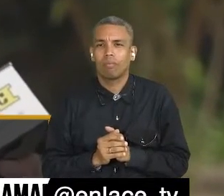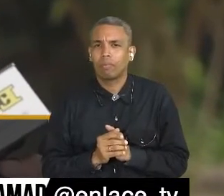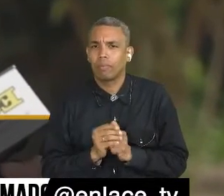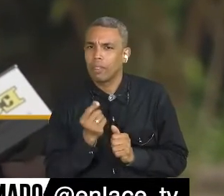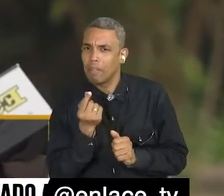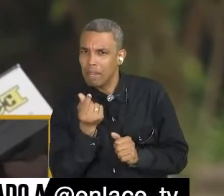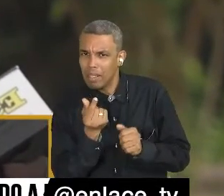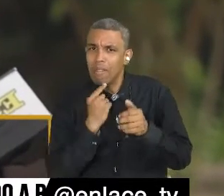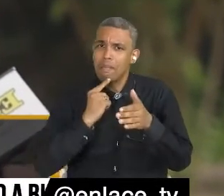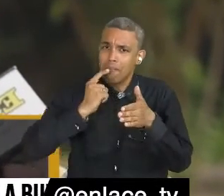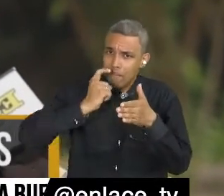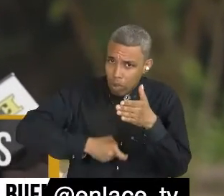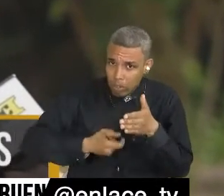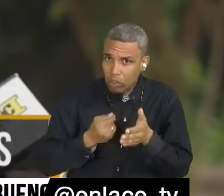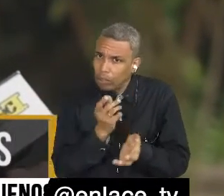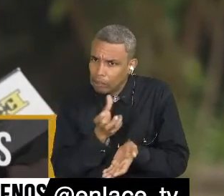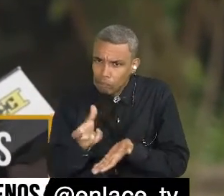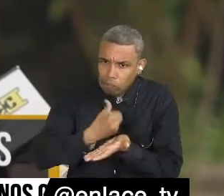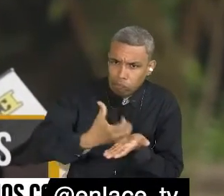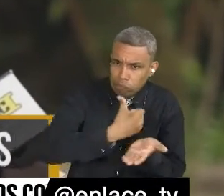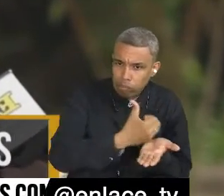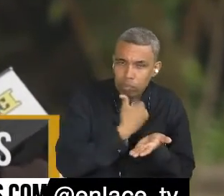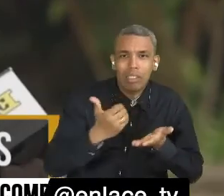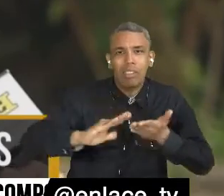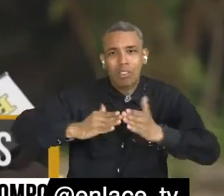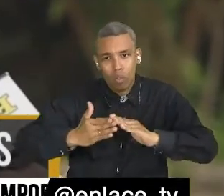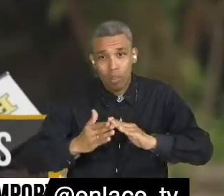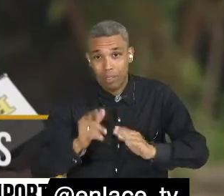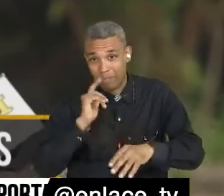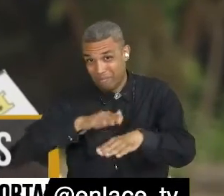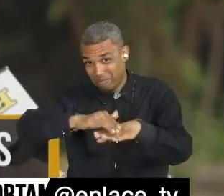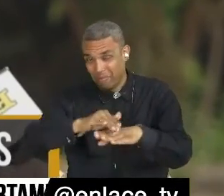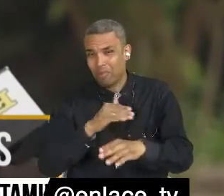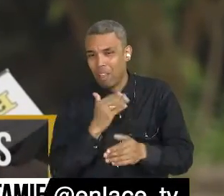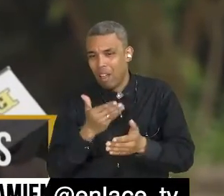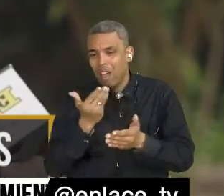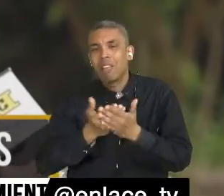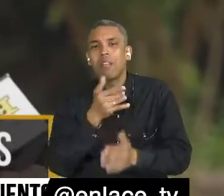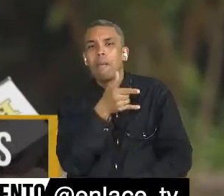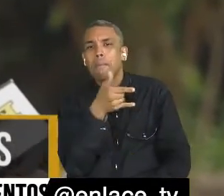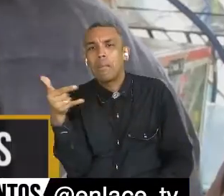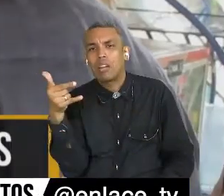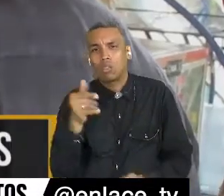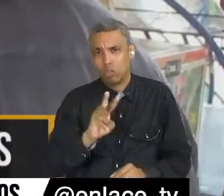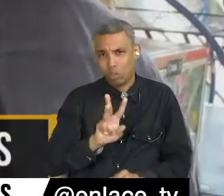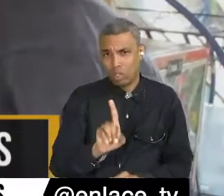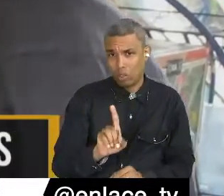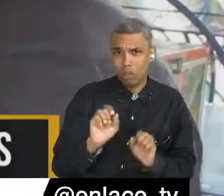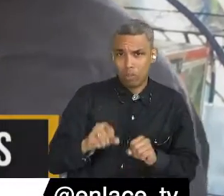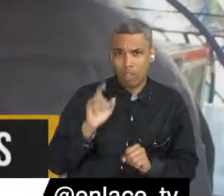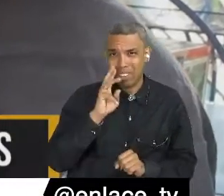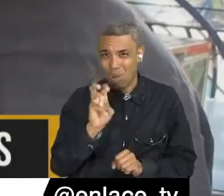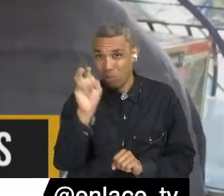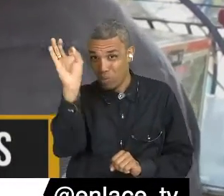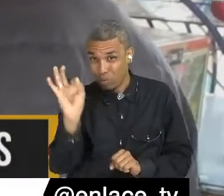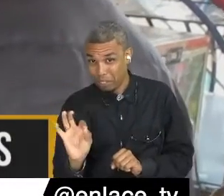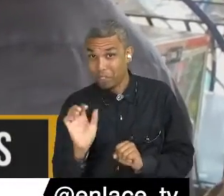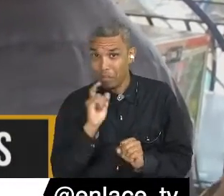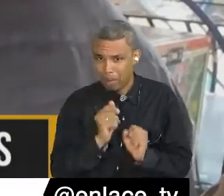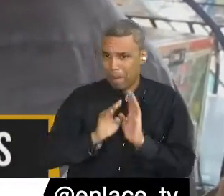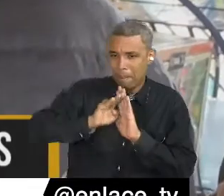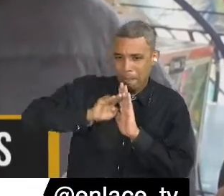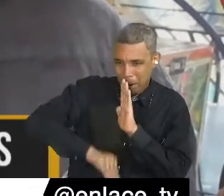personas del municipio de Barranca Bermeja, que hasta el 31 de octubre, de marzo, tenemos el descuento del 8% por pronto pago.